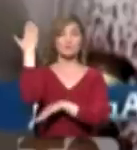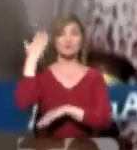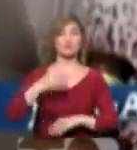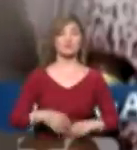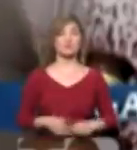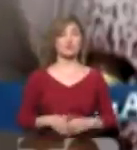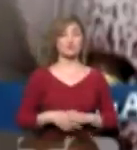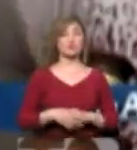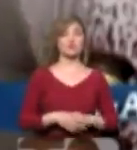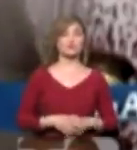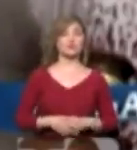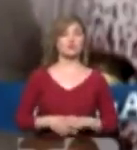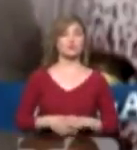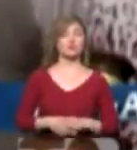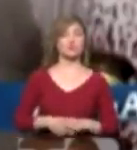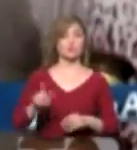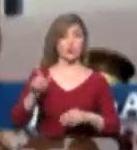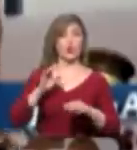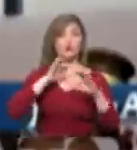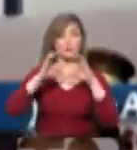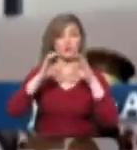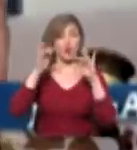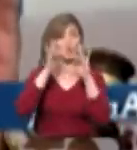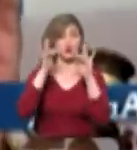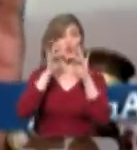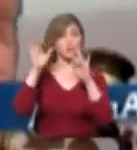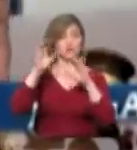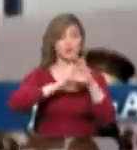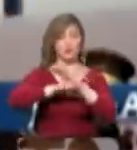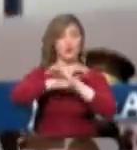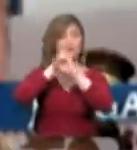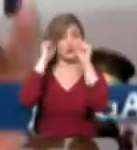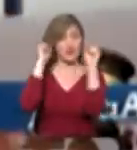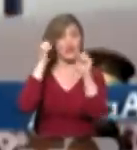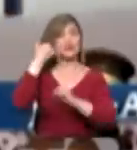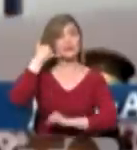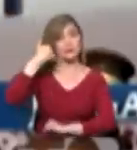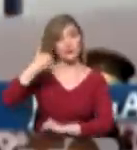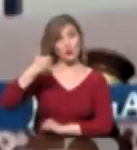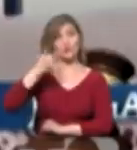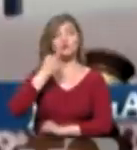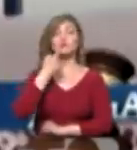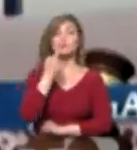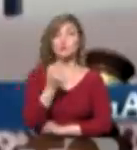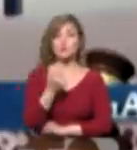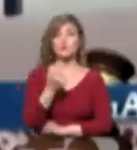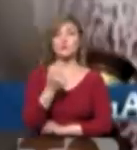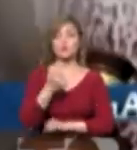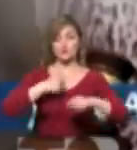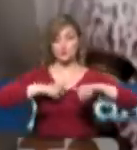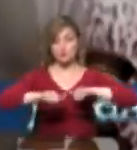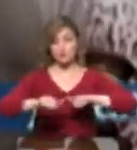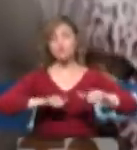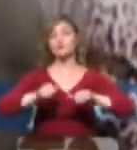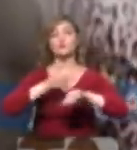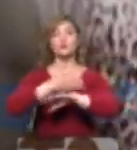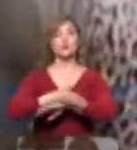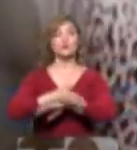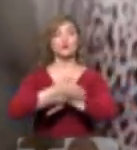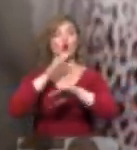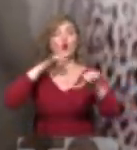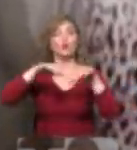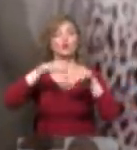pasado. Por la mañana, nosotros logramos comunicarnos con Jimmy Salazar vía telefónica. Nos aseguró que se encontraba en una diligencia y que luego